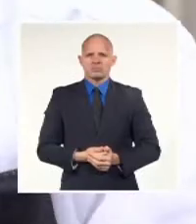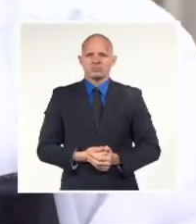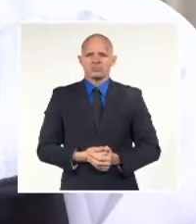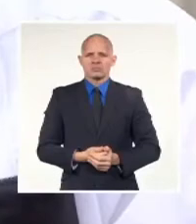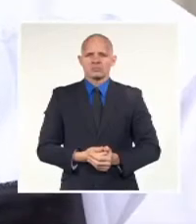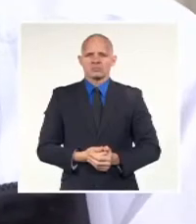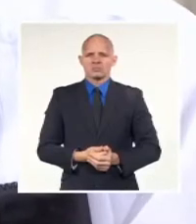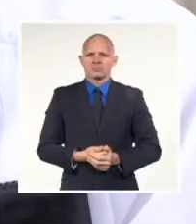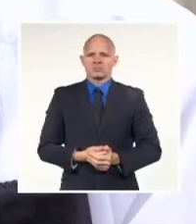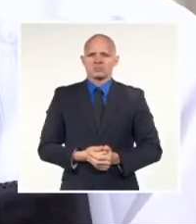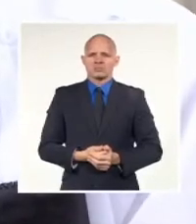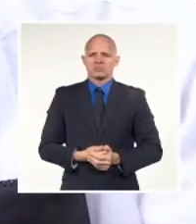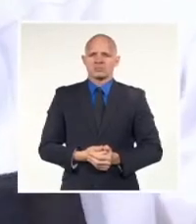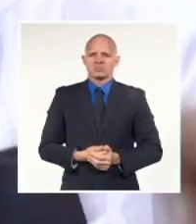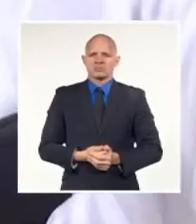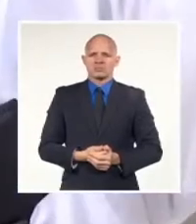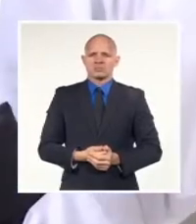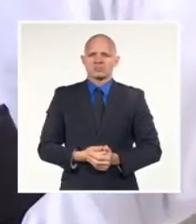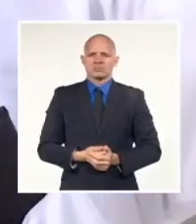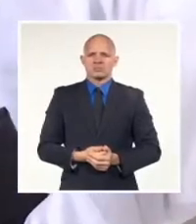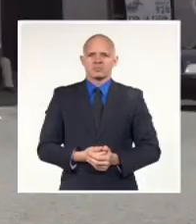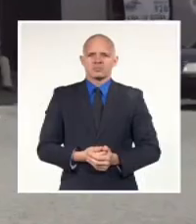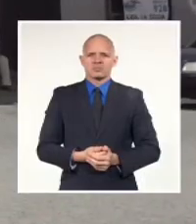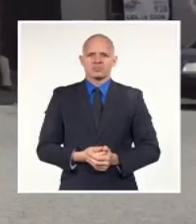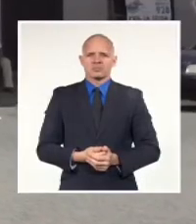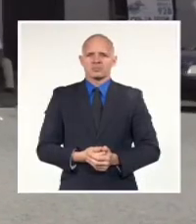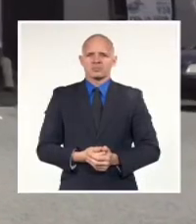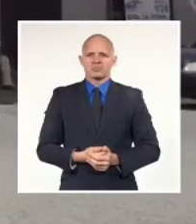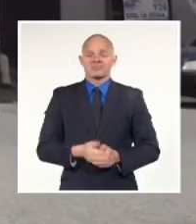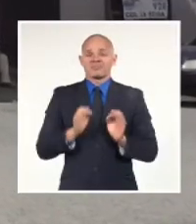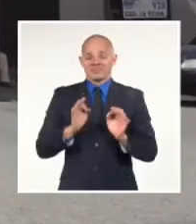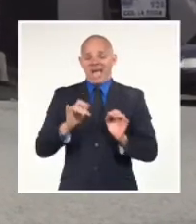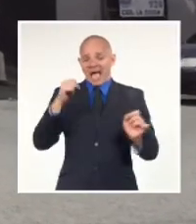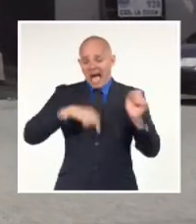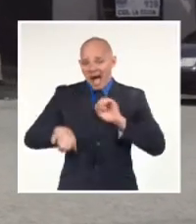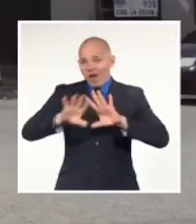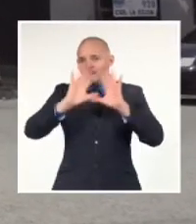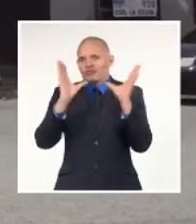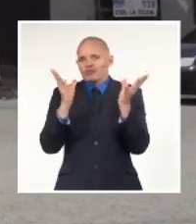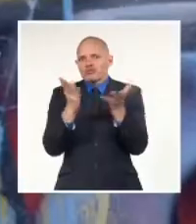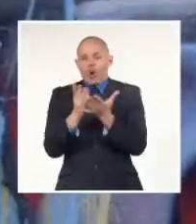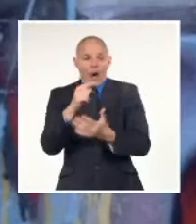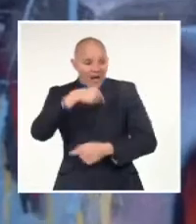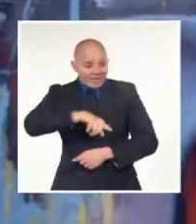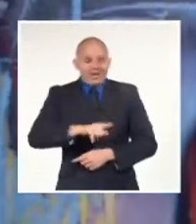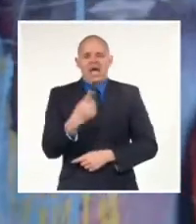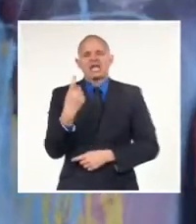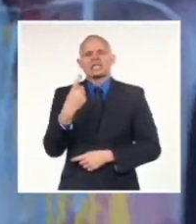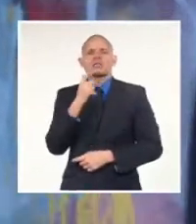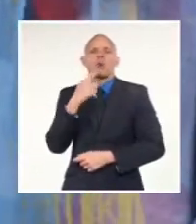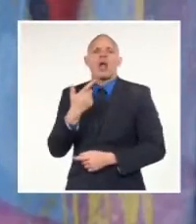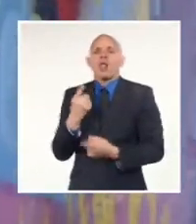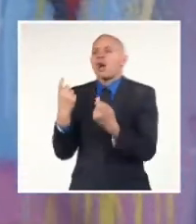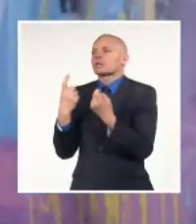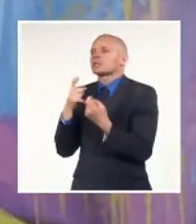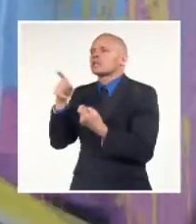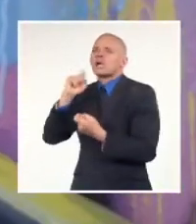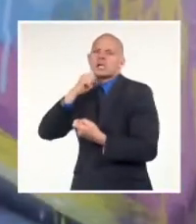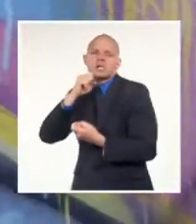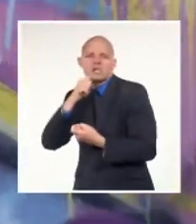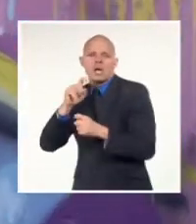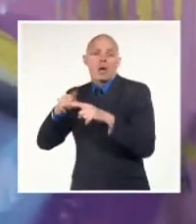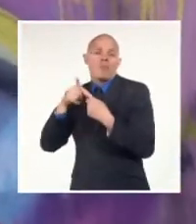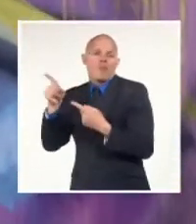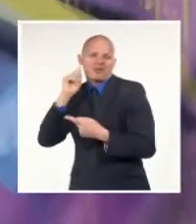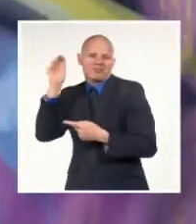Ellos nos han creado el síndrome de la dependencia, porque a través de la dependencia controlan mente, controlan votos,